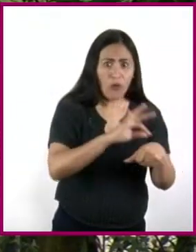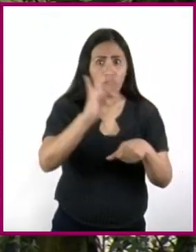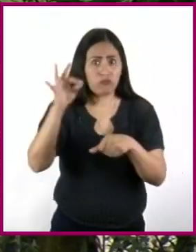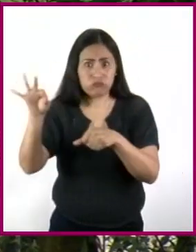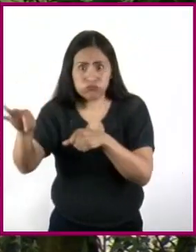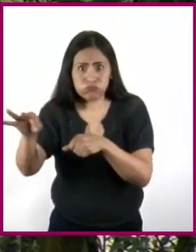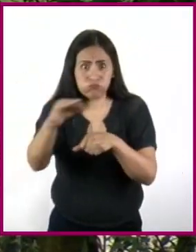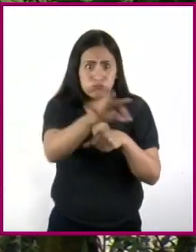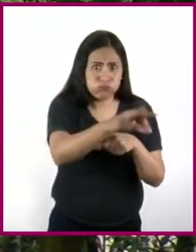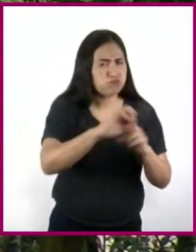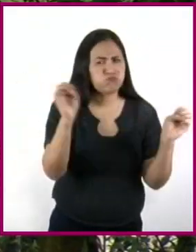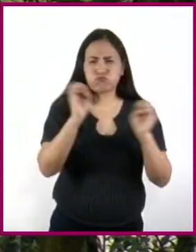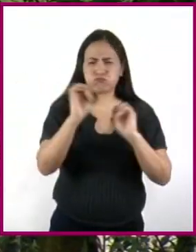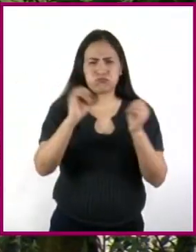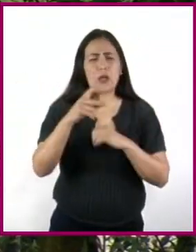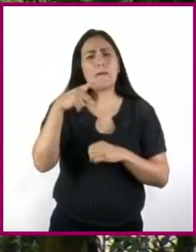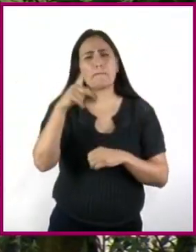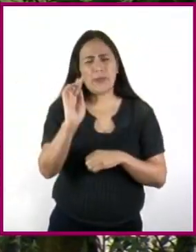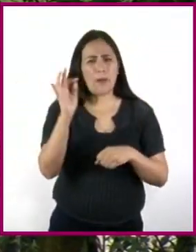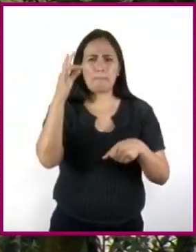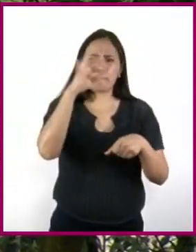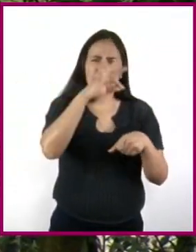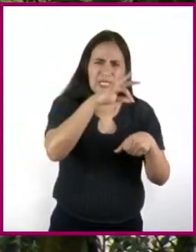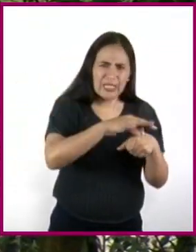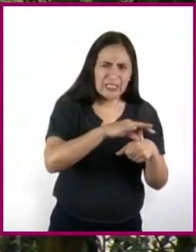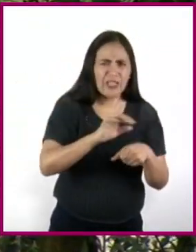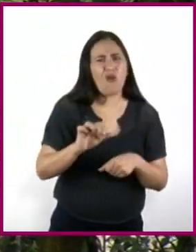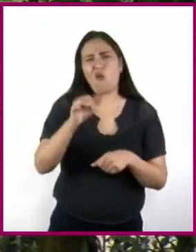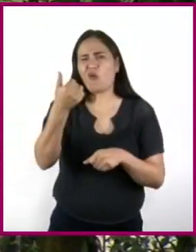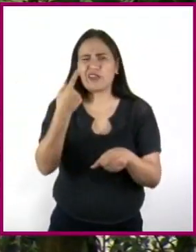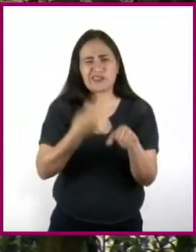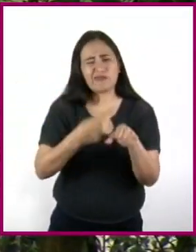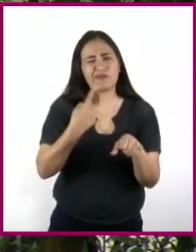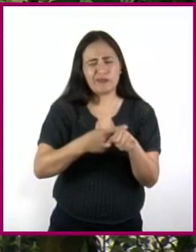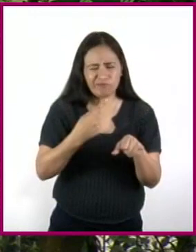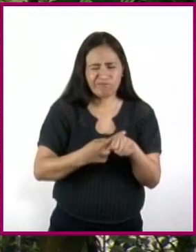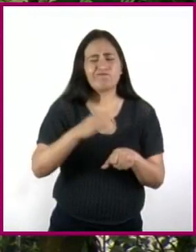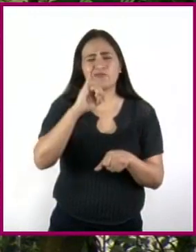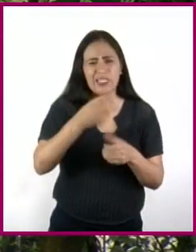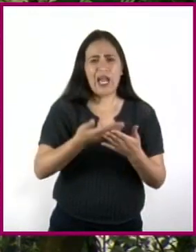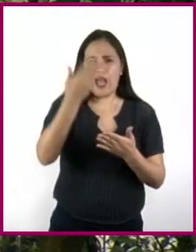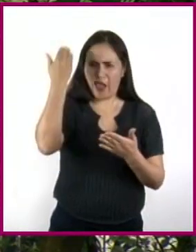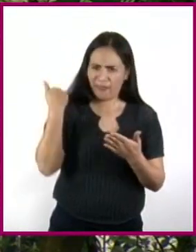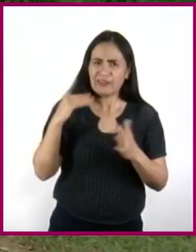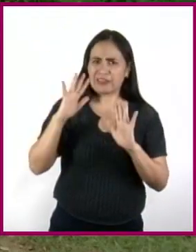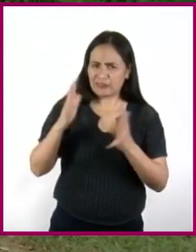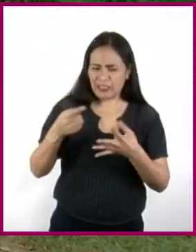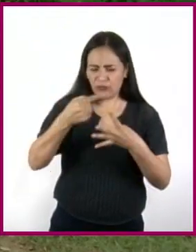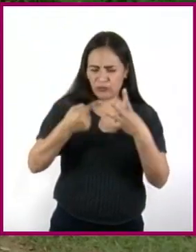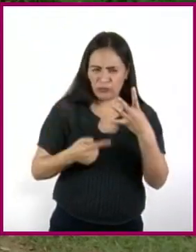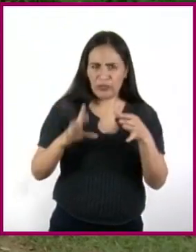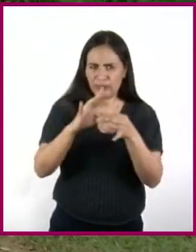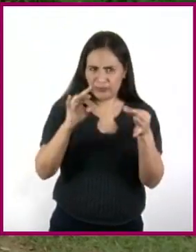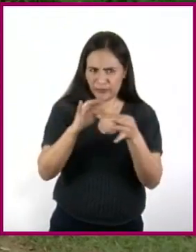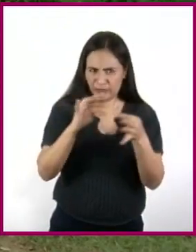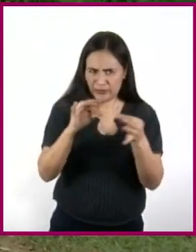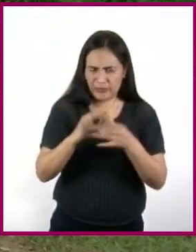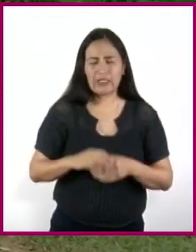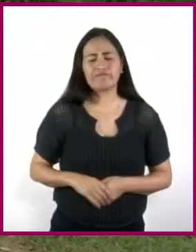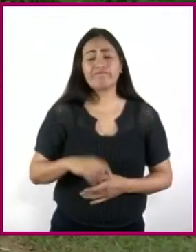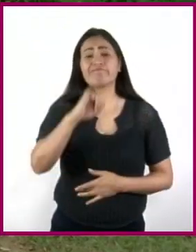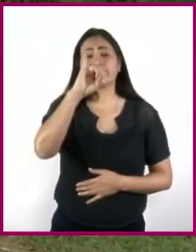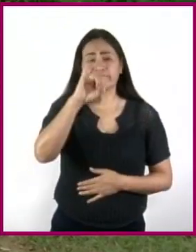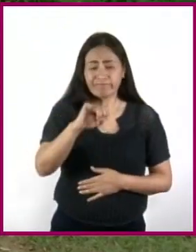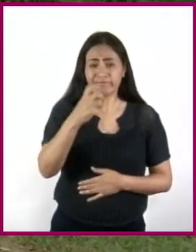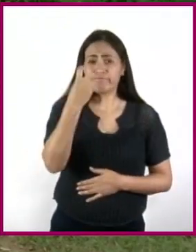Pero desafortunadamente los piquetes se pueden generar otras enfermedades, algunas que ya vimos durante el programa. Sí, por eso